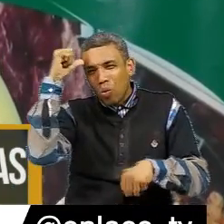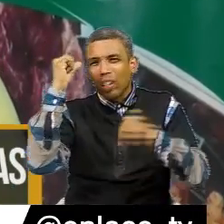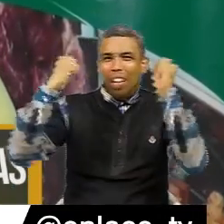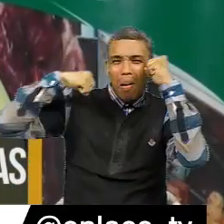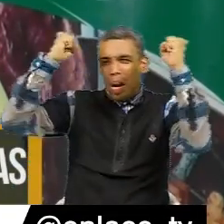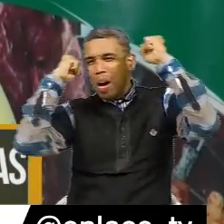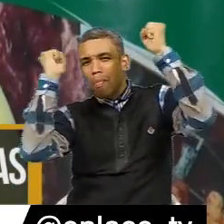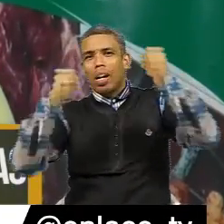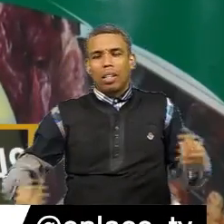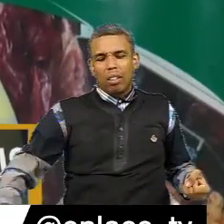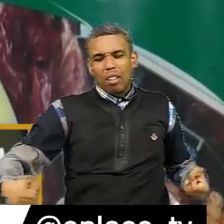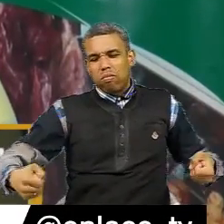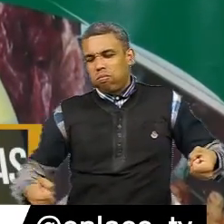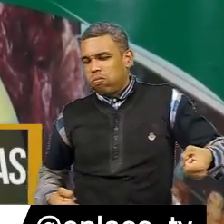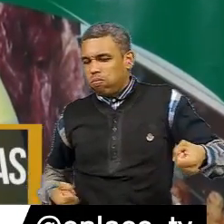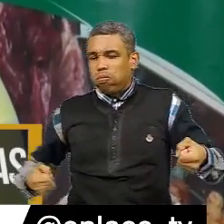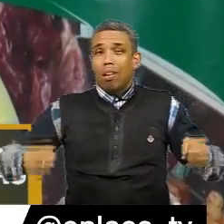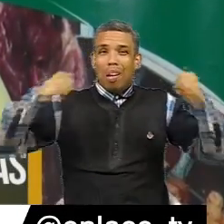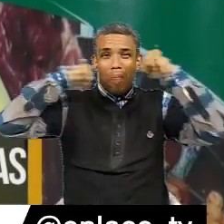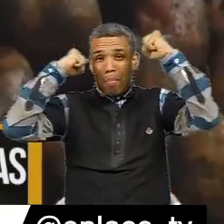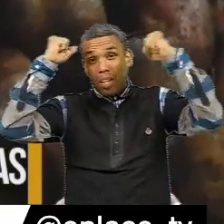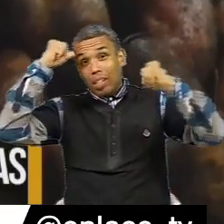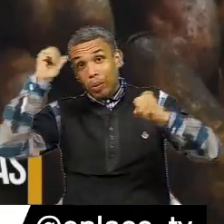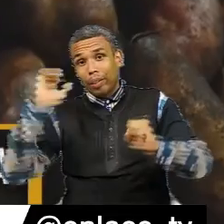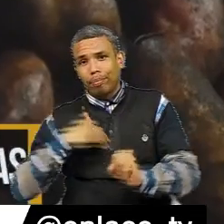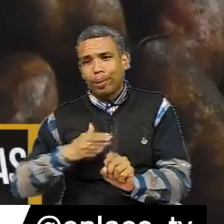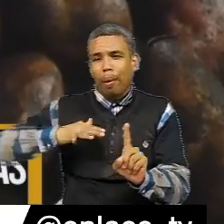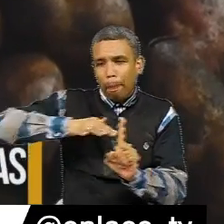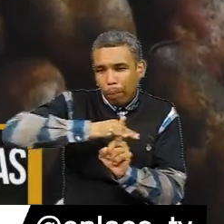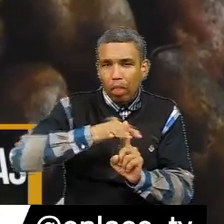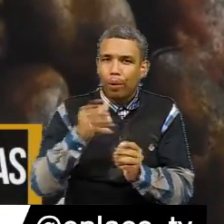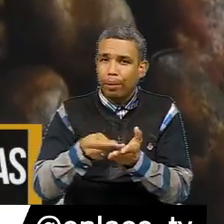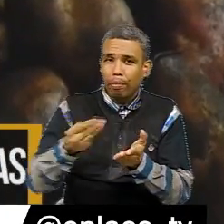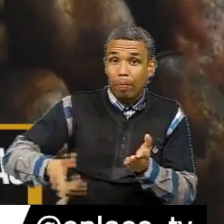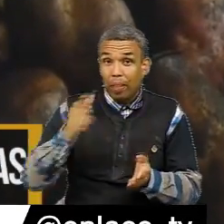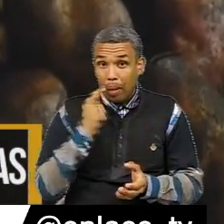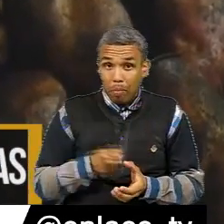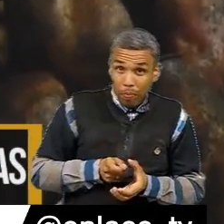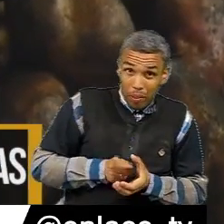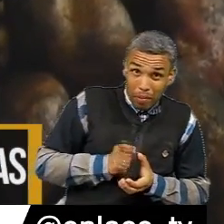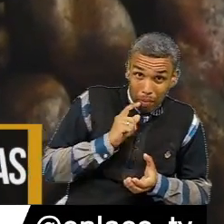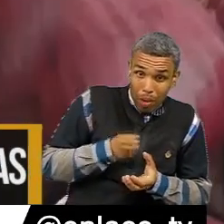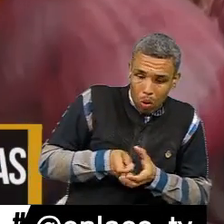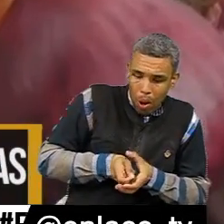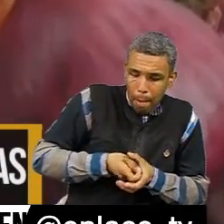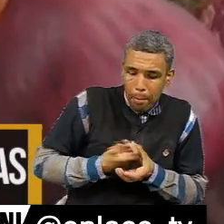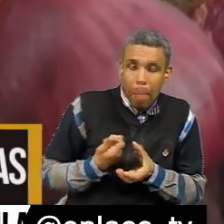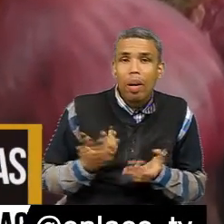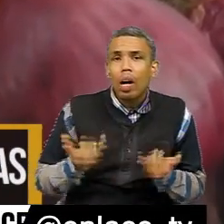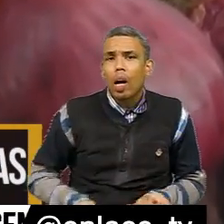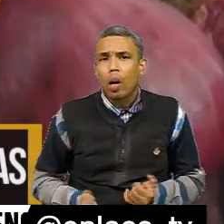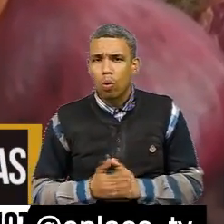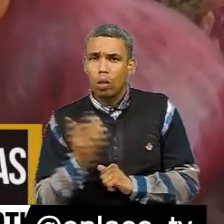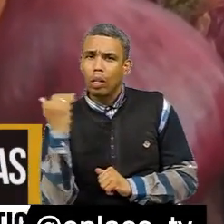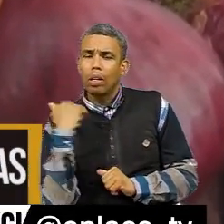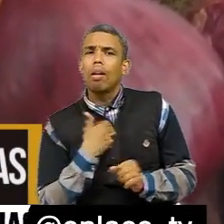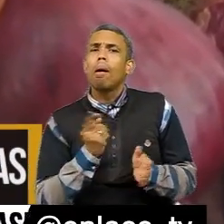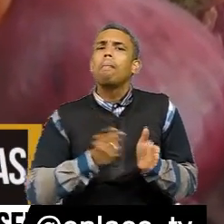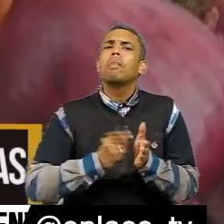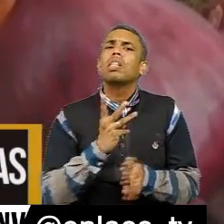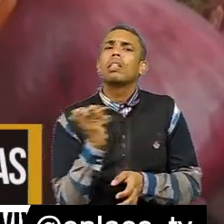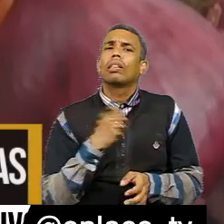ejemplo, la papa pastusa se estaba consiguiendo a 800 mil pesos la libra, ahorita está a 1.300 la libra. La